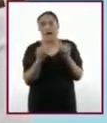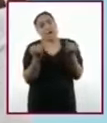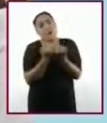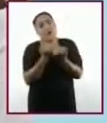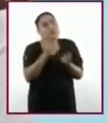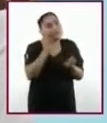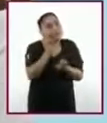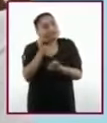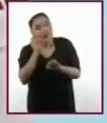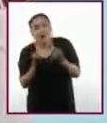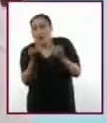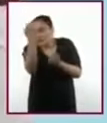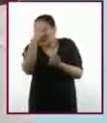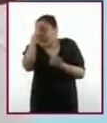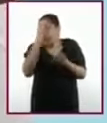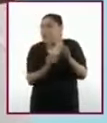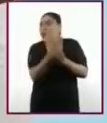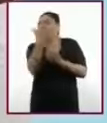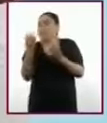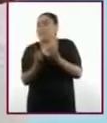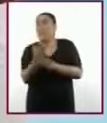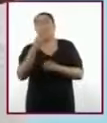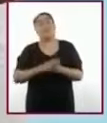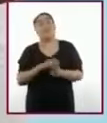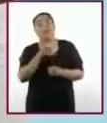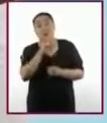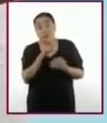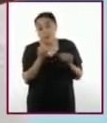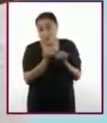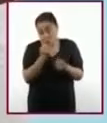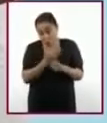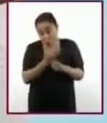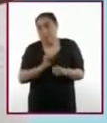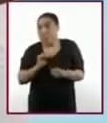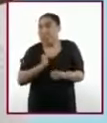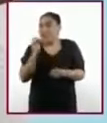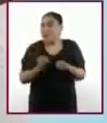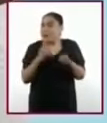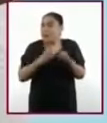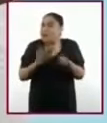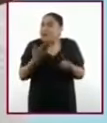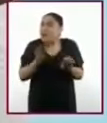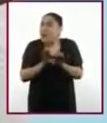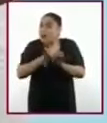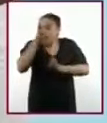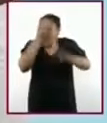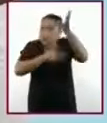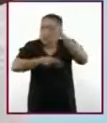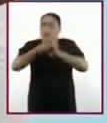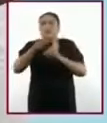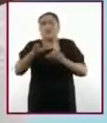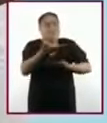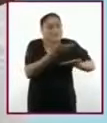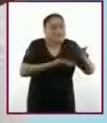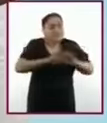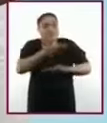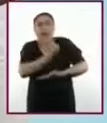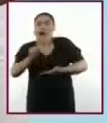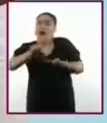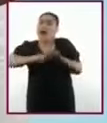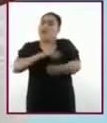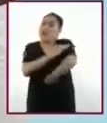nuevas experiencias. Además, esta es una excelente oportunidad para practicar el aprendizaje colaborativo con nuestros familiares, lo